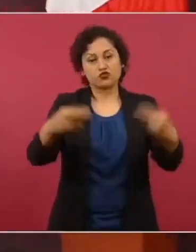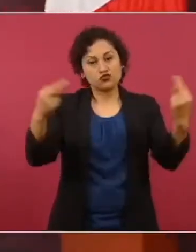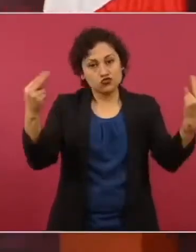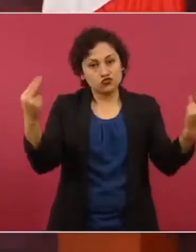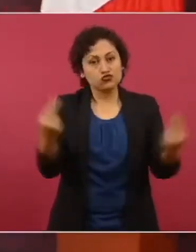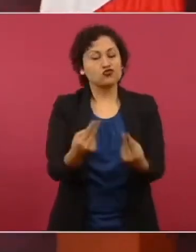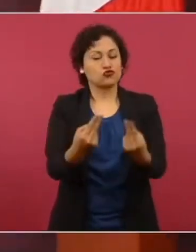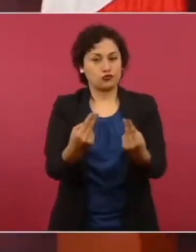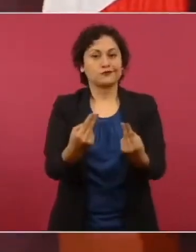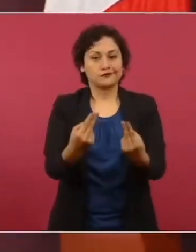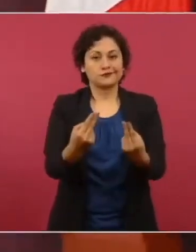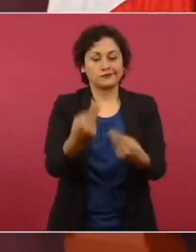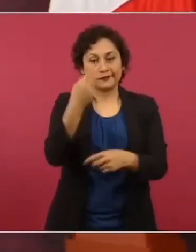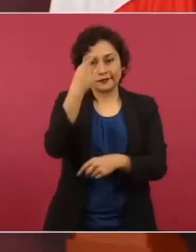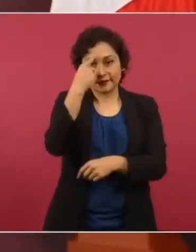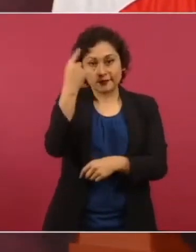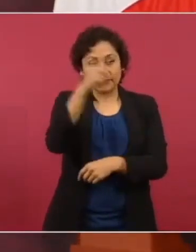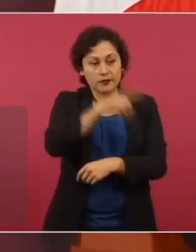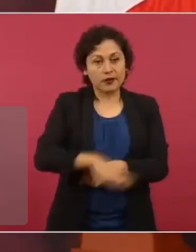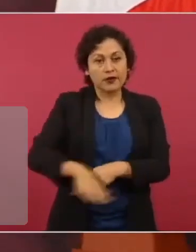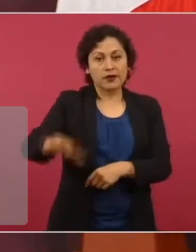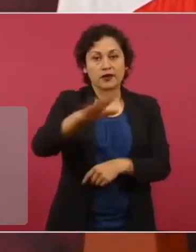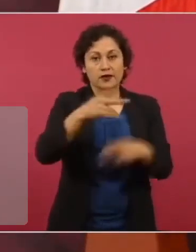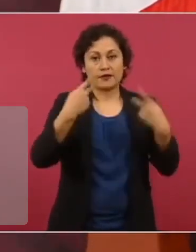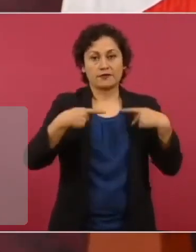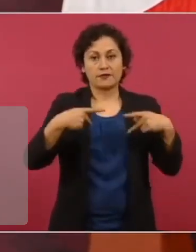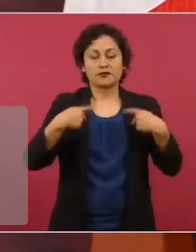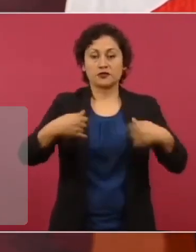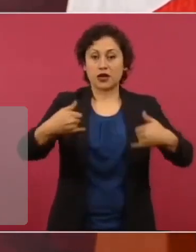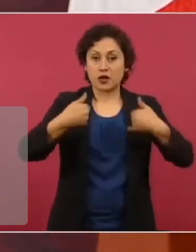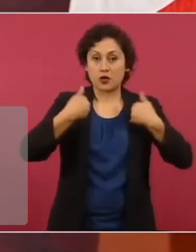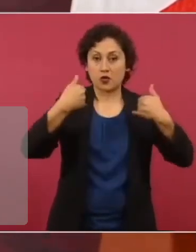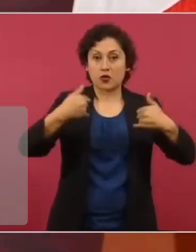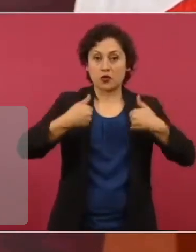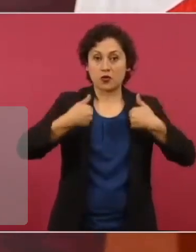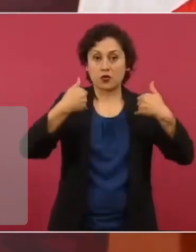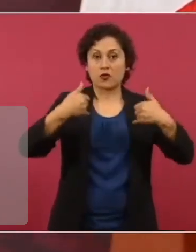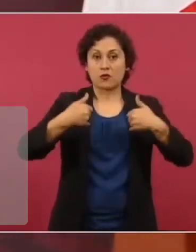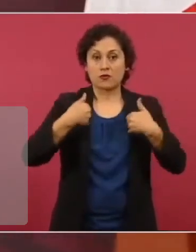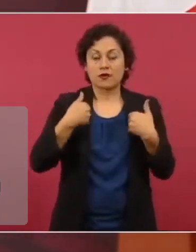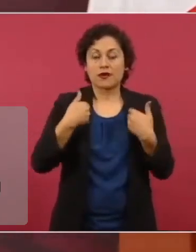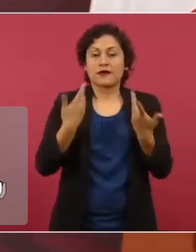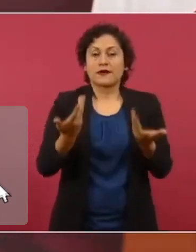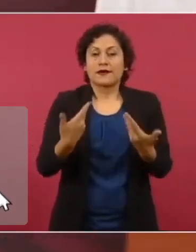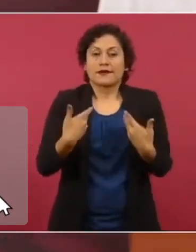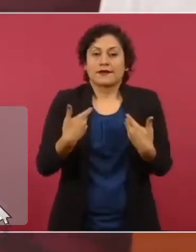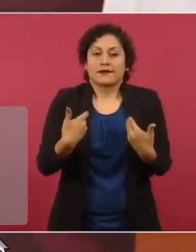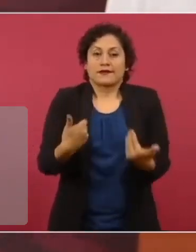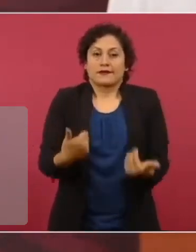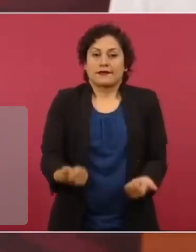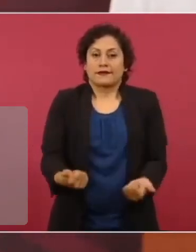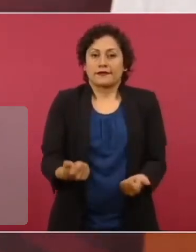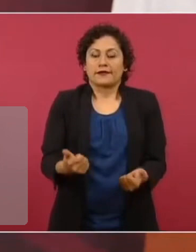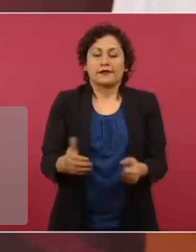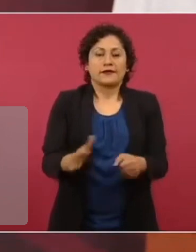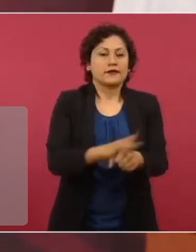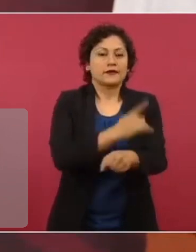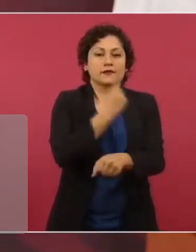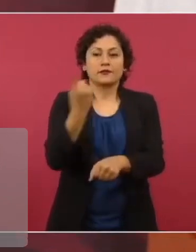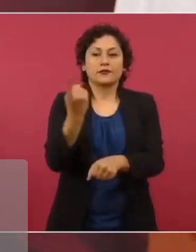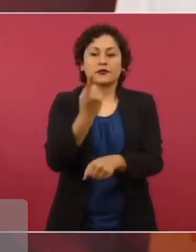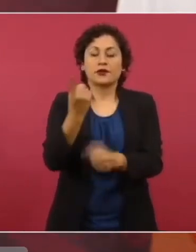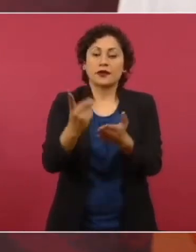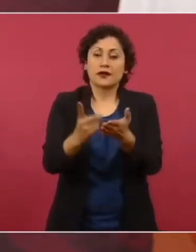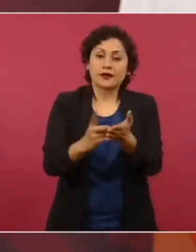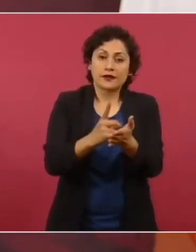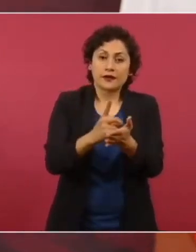a los jóvenes, a los adolescentes sobre el daño